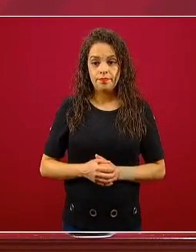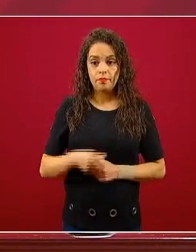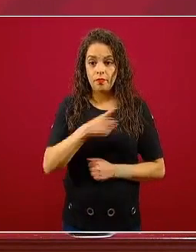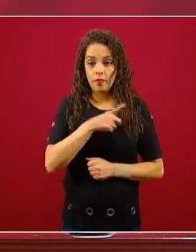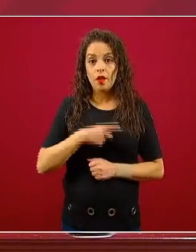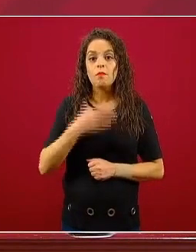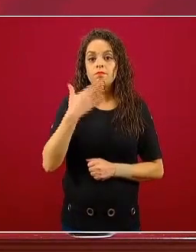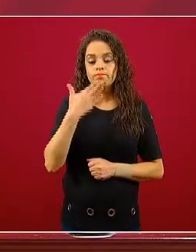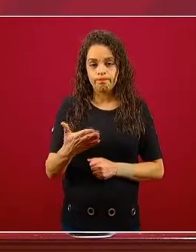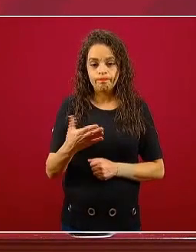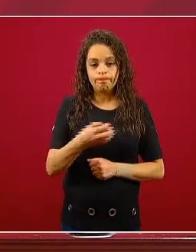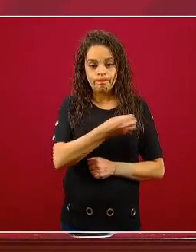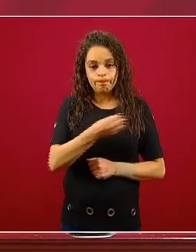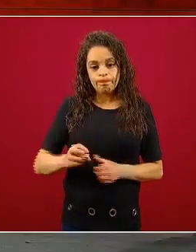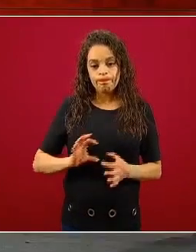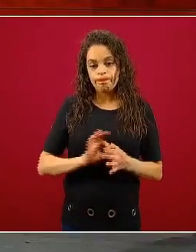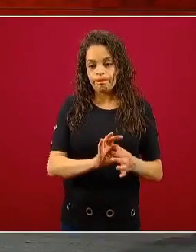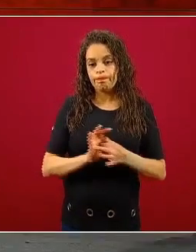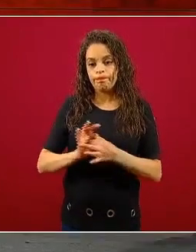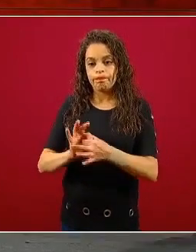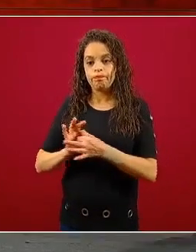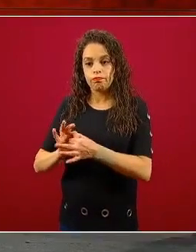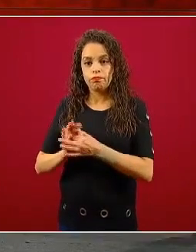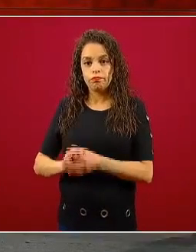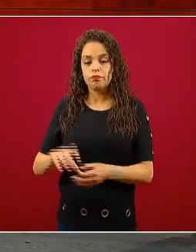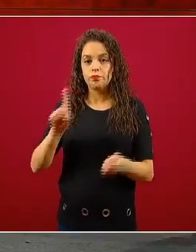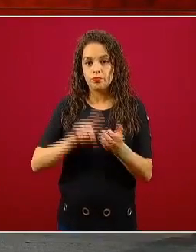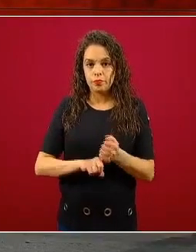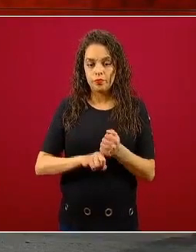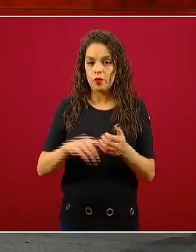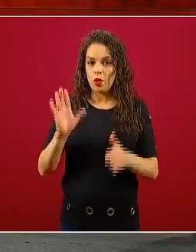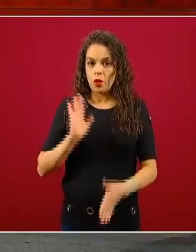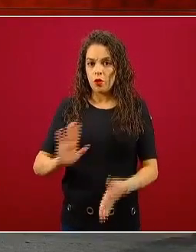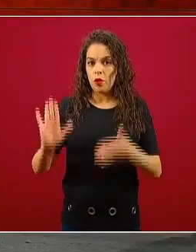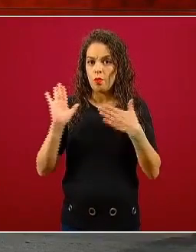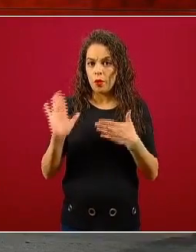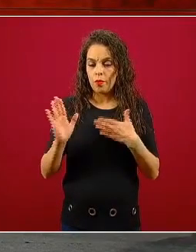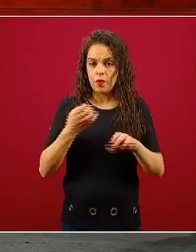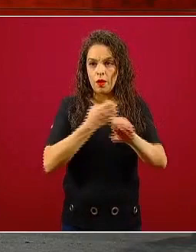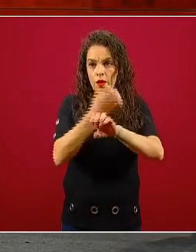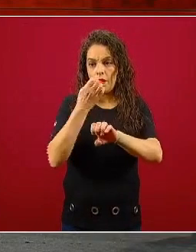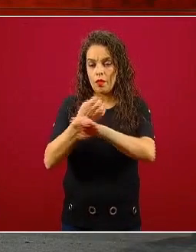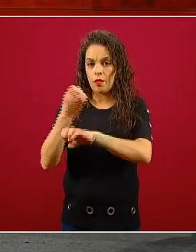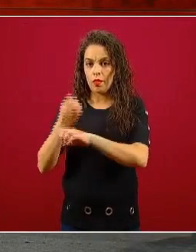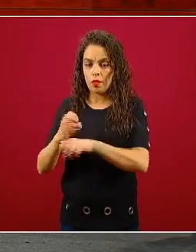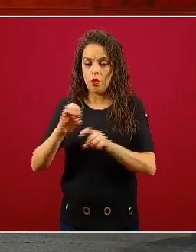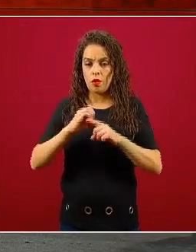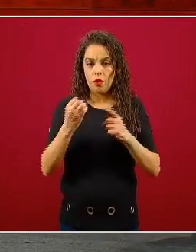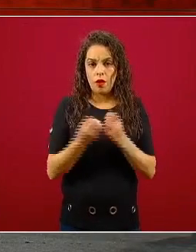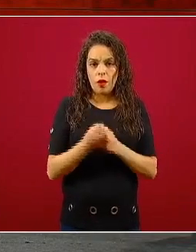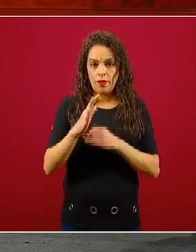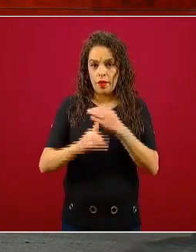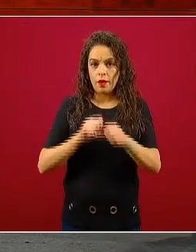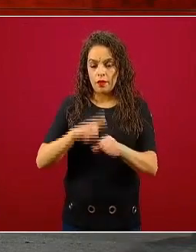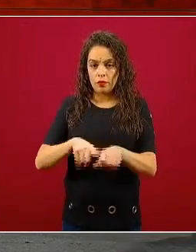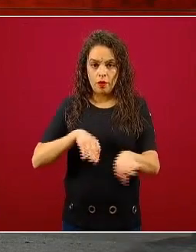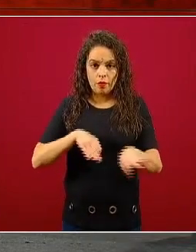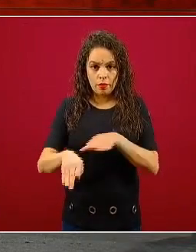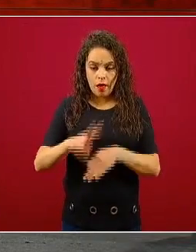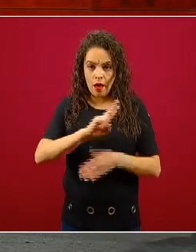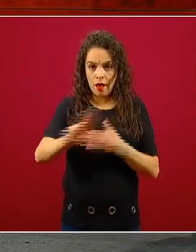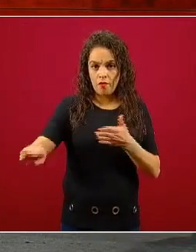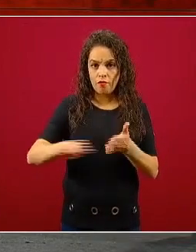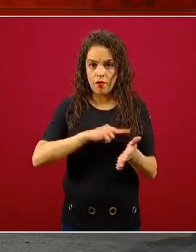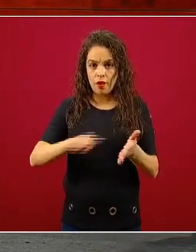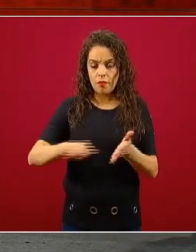organizada, en congruencia con los compromisos que los distintos Estados miembros de la Organización Internacional de Trabajo han firmado, entre